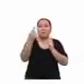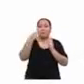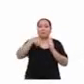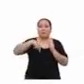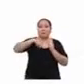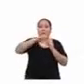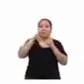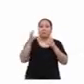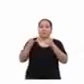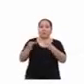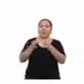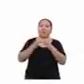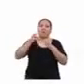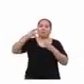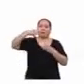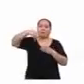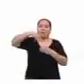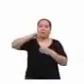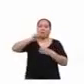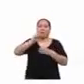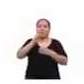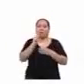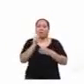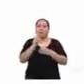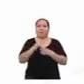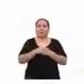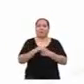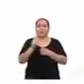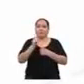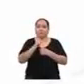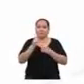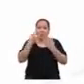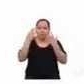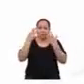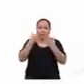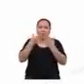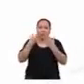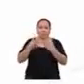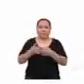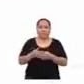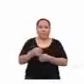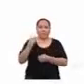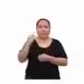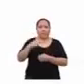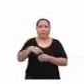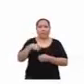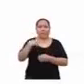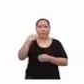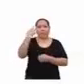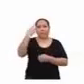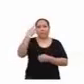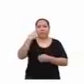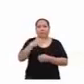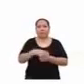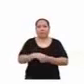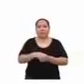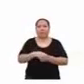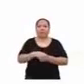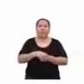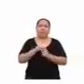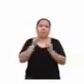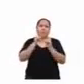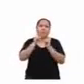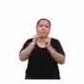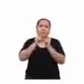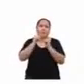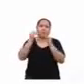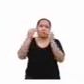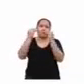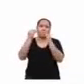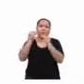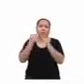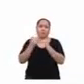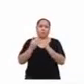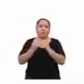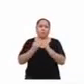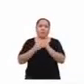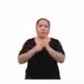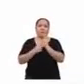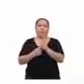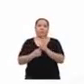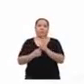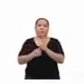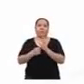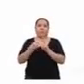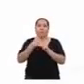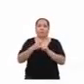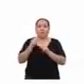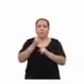nuestra muestra representativa no ha sido tan rigurosa. Por eso, esta vez las frecuencias describirán nuestra muestra,